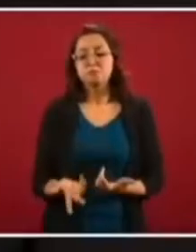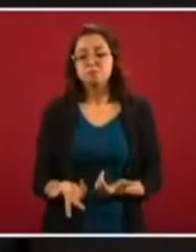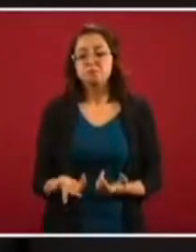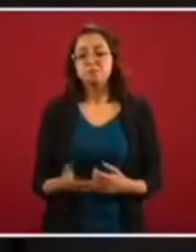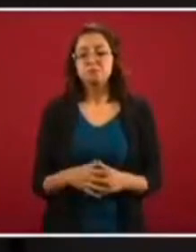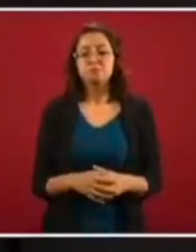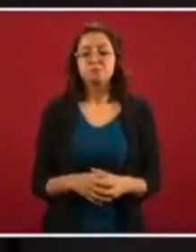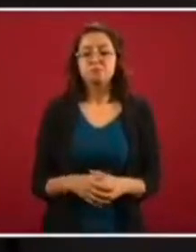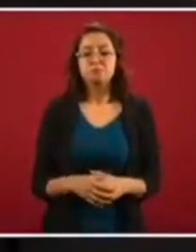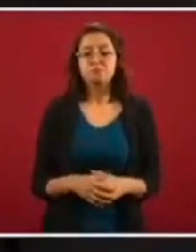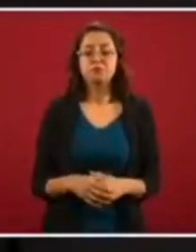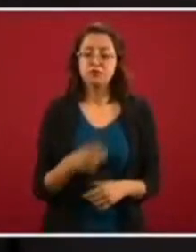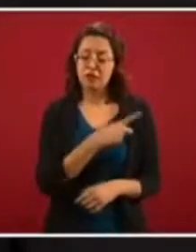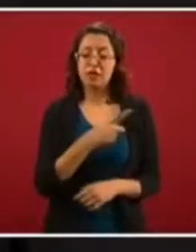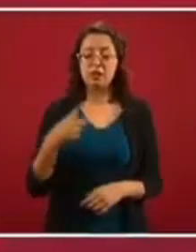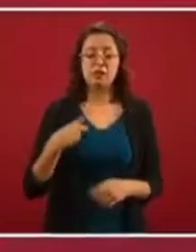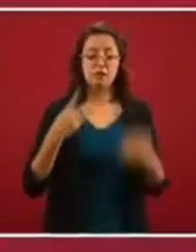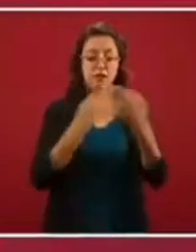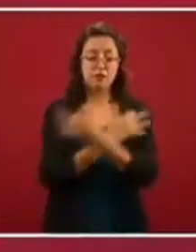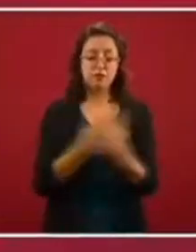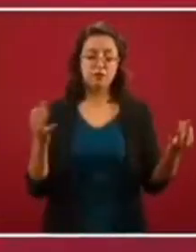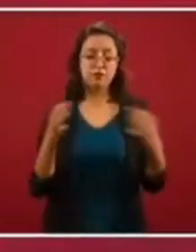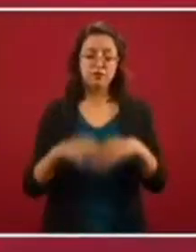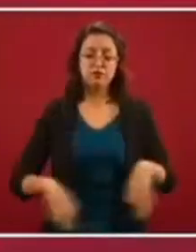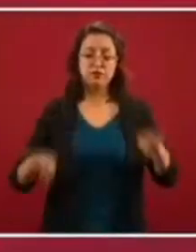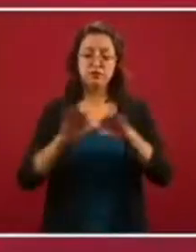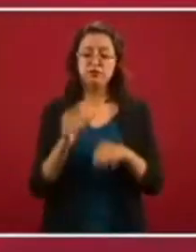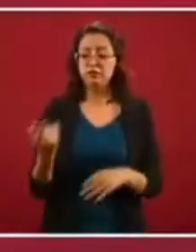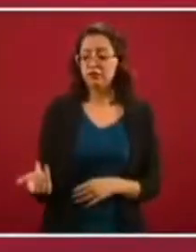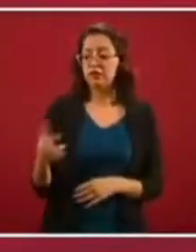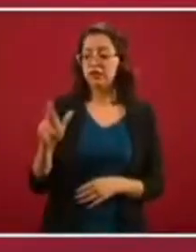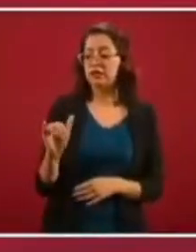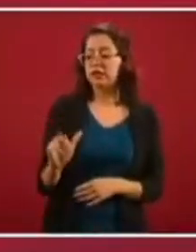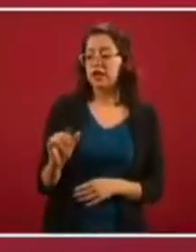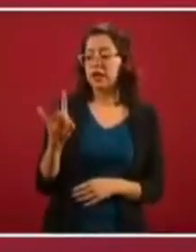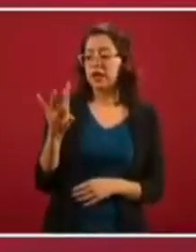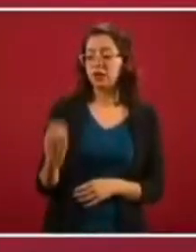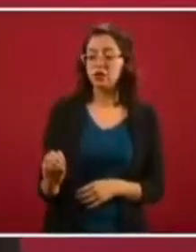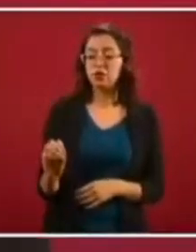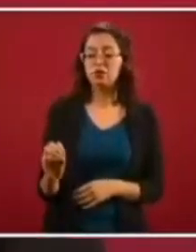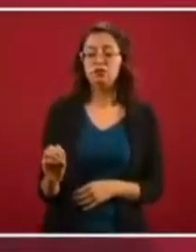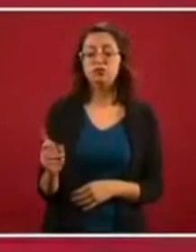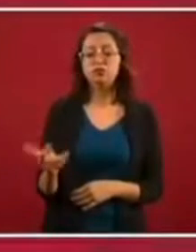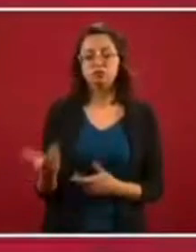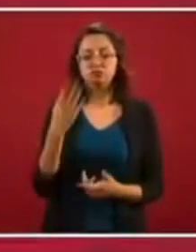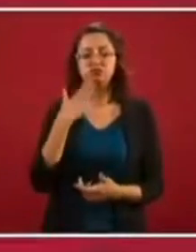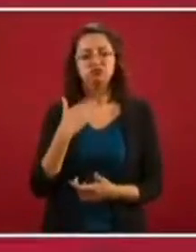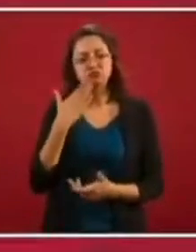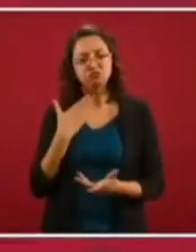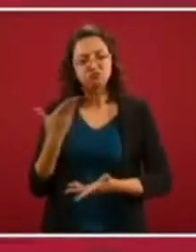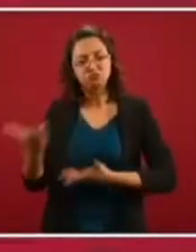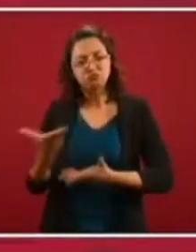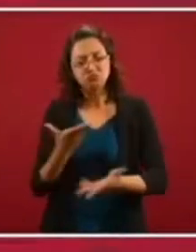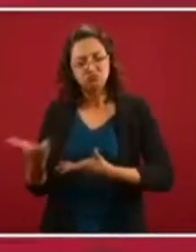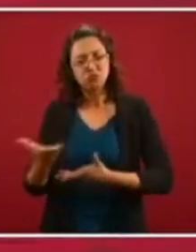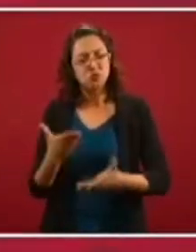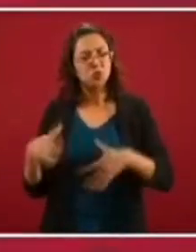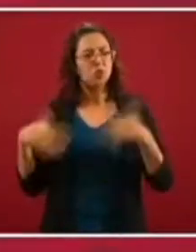Es importante que se sepa, Ricardo Valero es un diplomático de